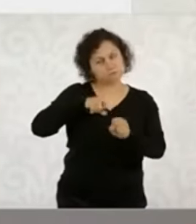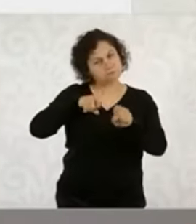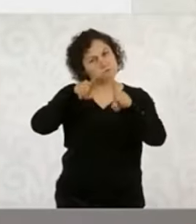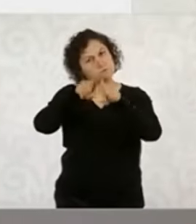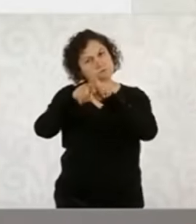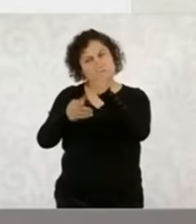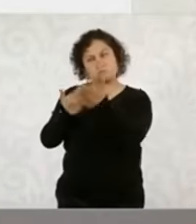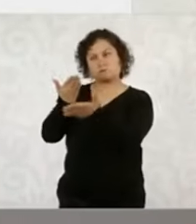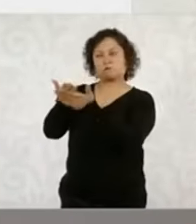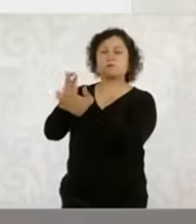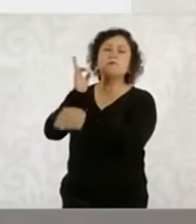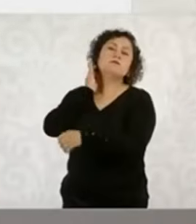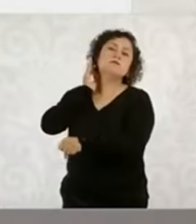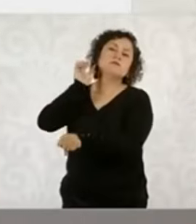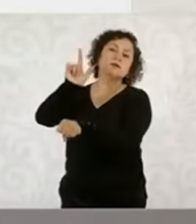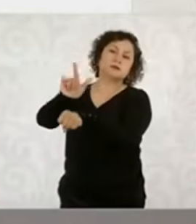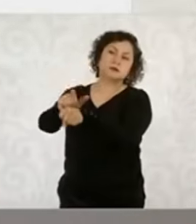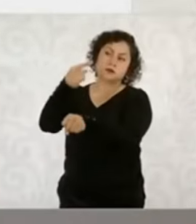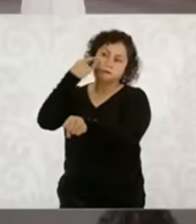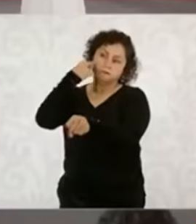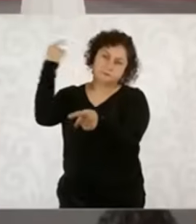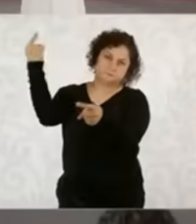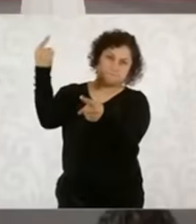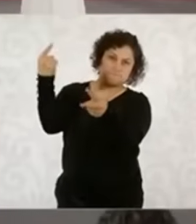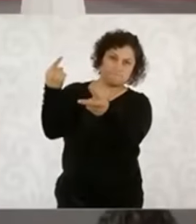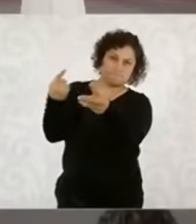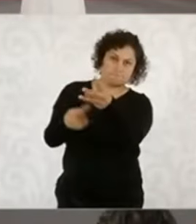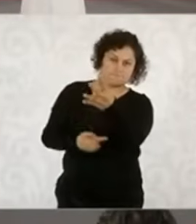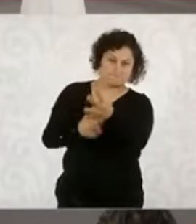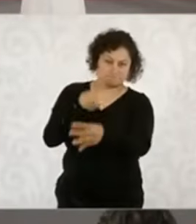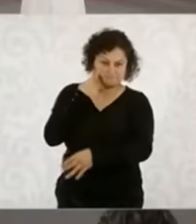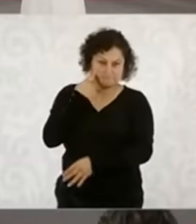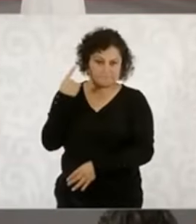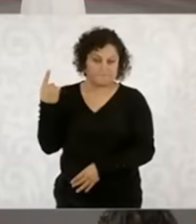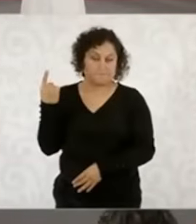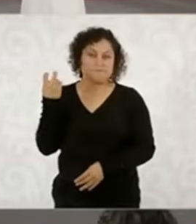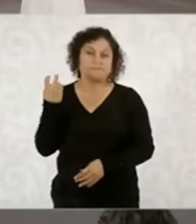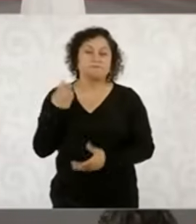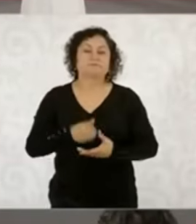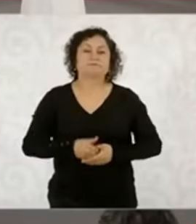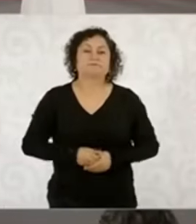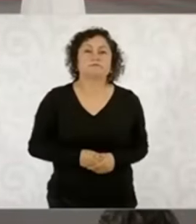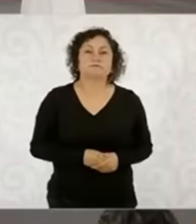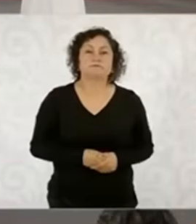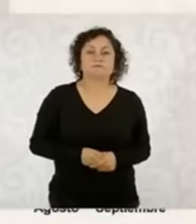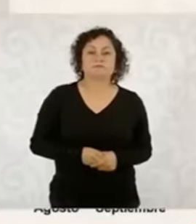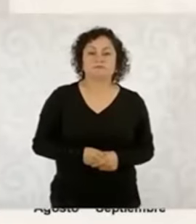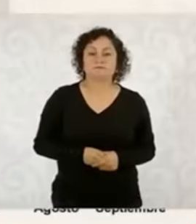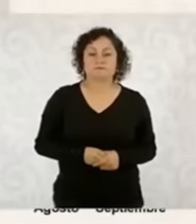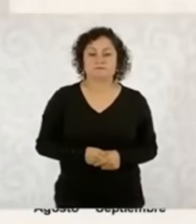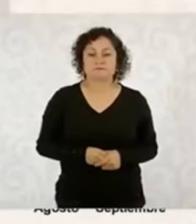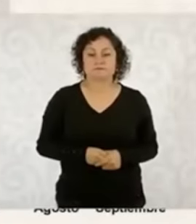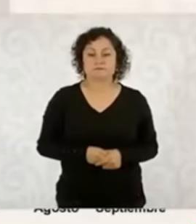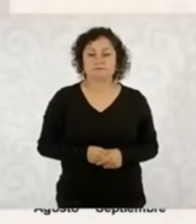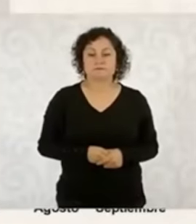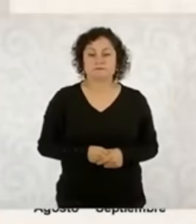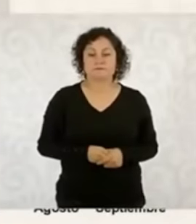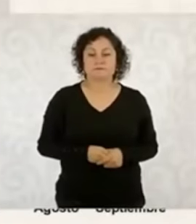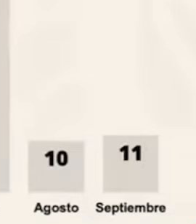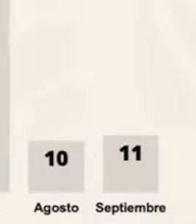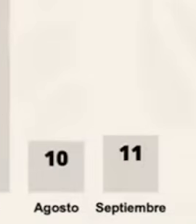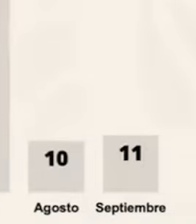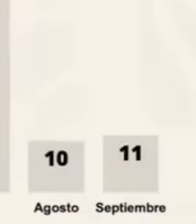la Fiscalía General de la República. ¿La que sigue, por favor? Bueno, en el 24